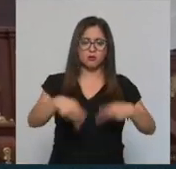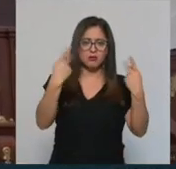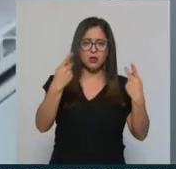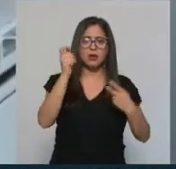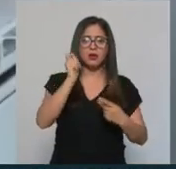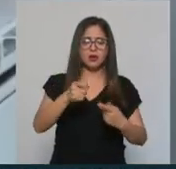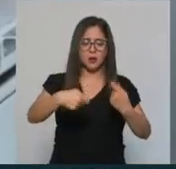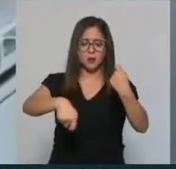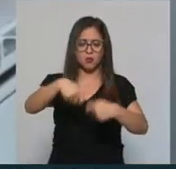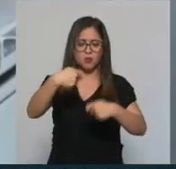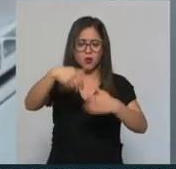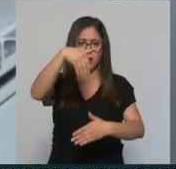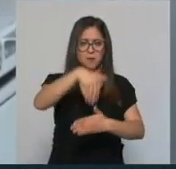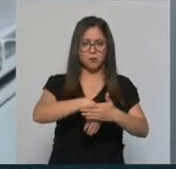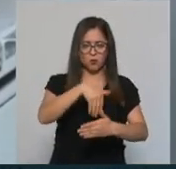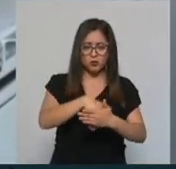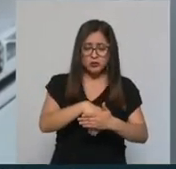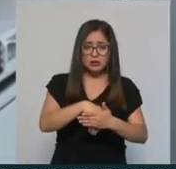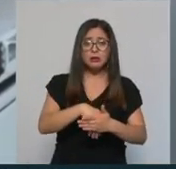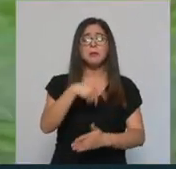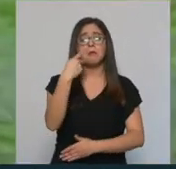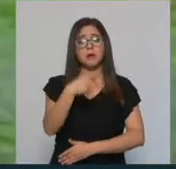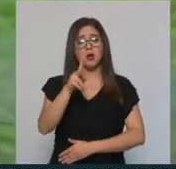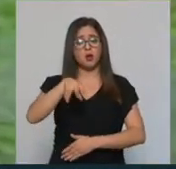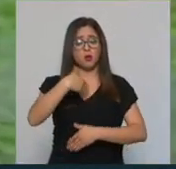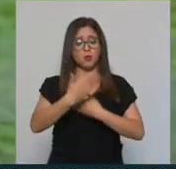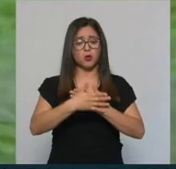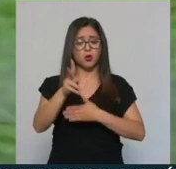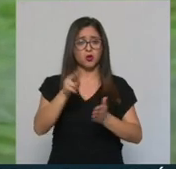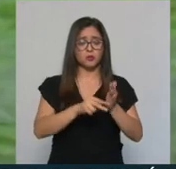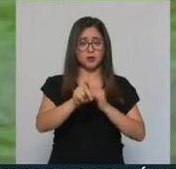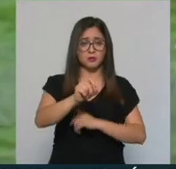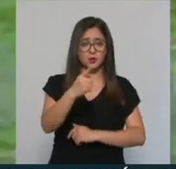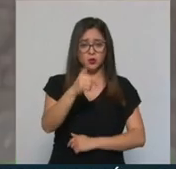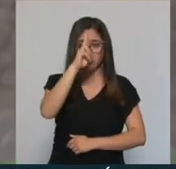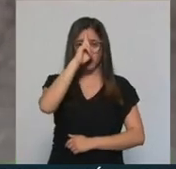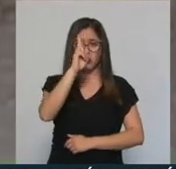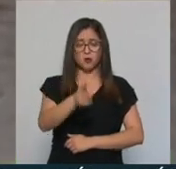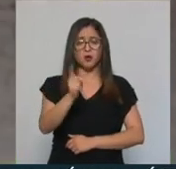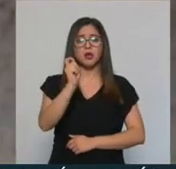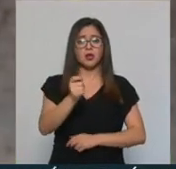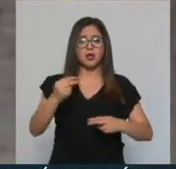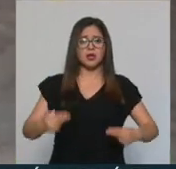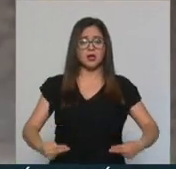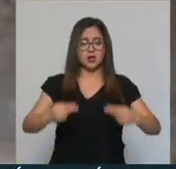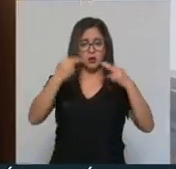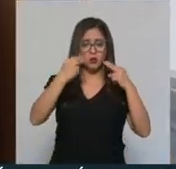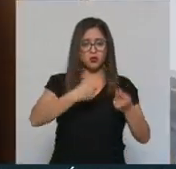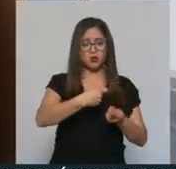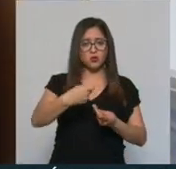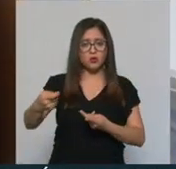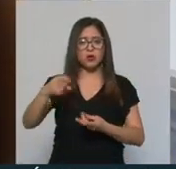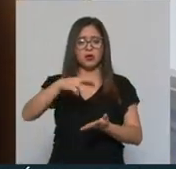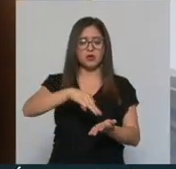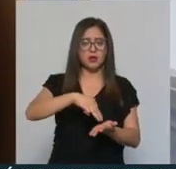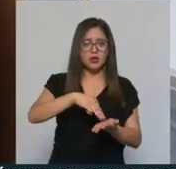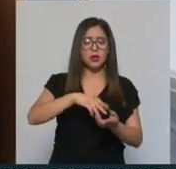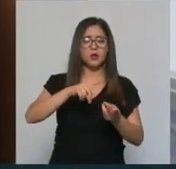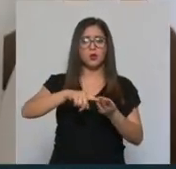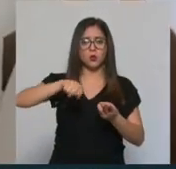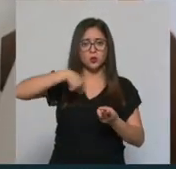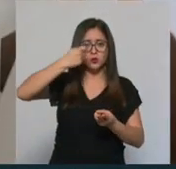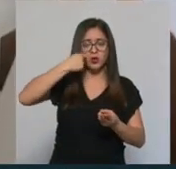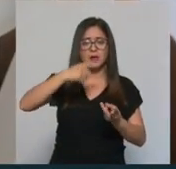distribución de bolsas de plástico, en tanto que para 2021 quedará prohibida la comercialización y distribución de tenedores,